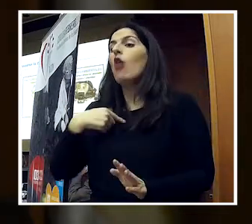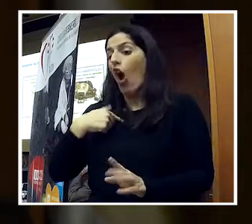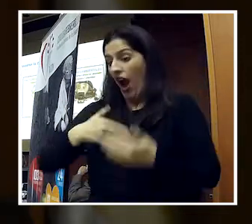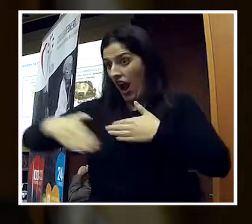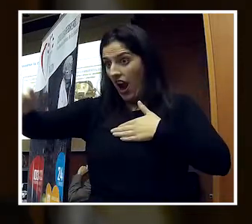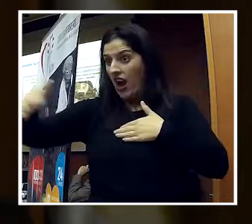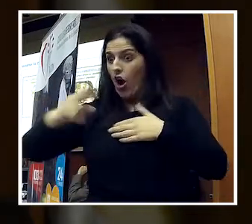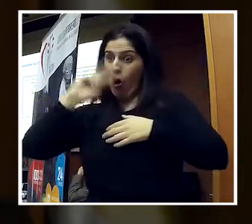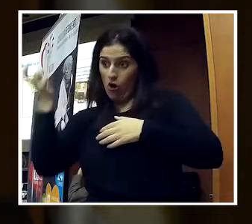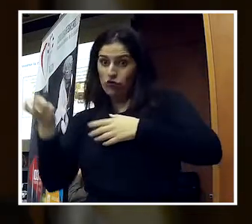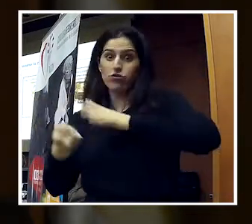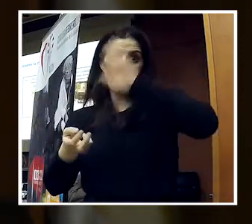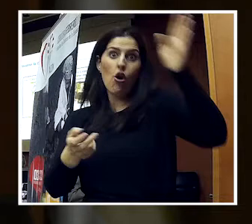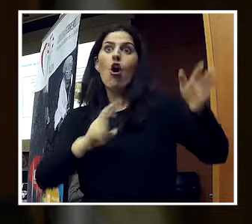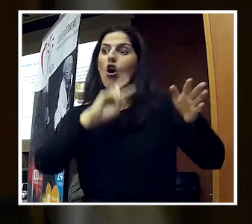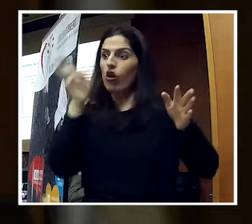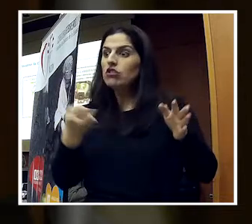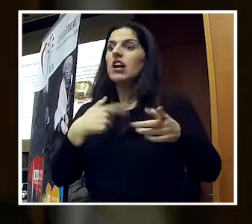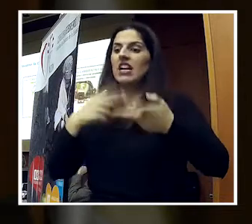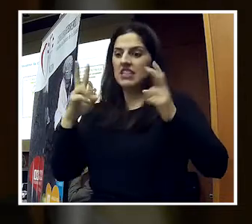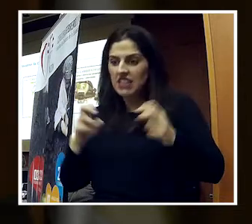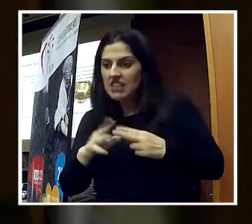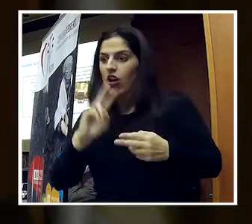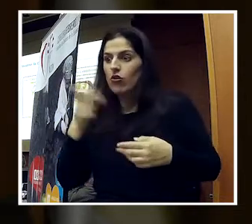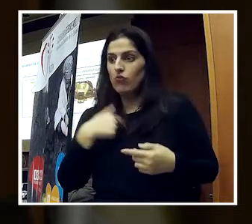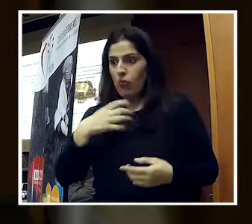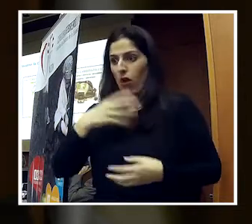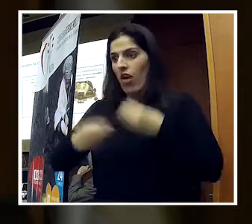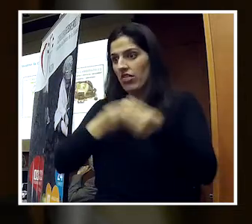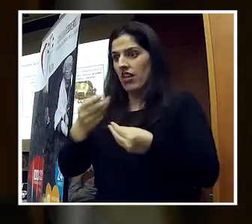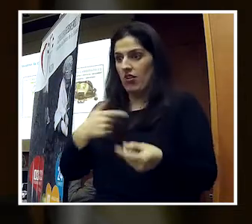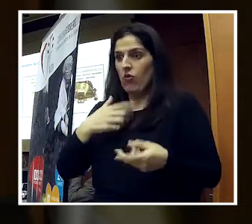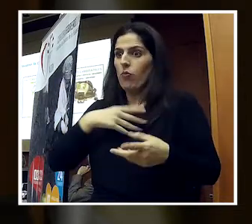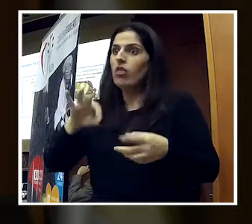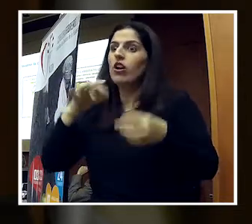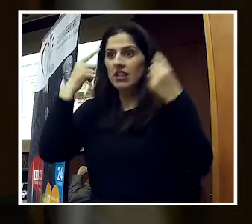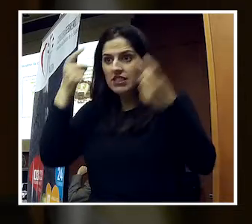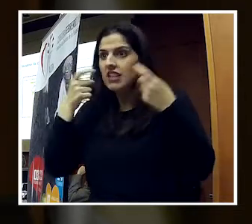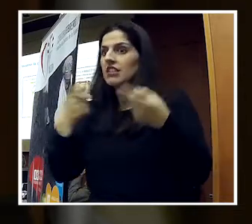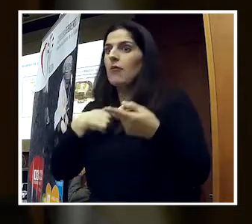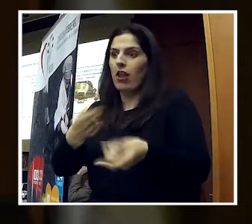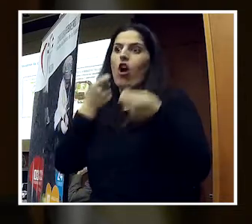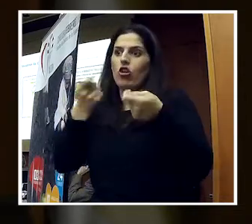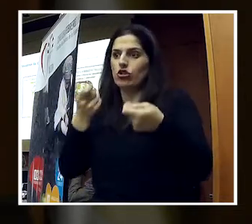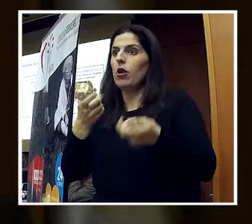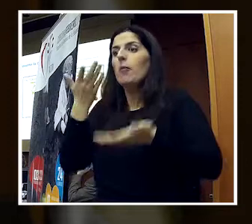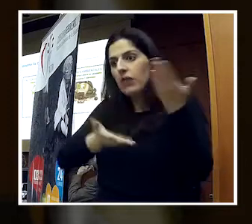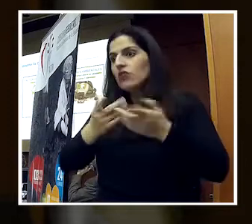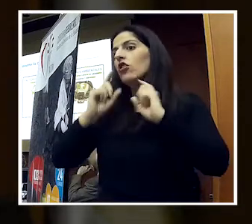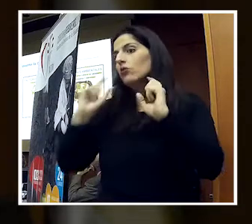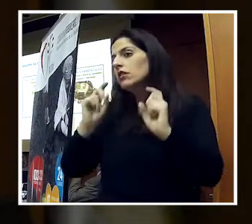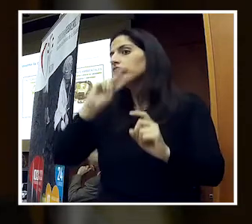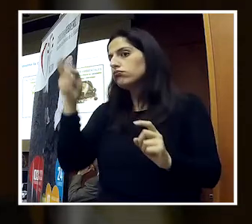hacia la derecha, esos factores ambientales, el sedentarismo, la dieta no saludable, es decir, prevenir sobrepeso y obesidad, sí que